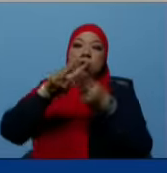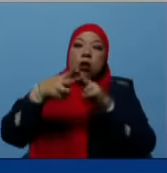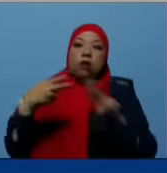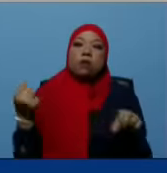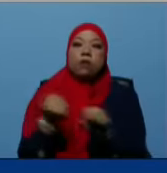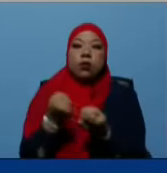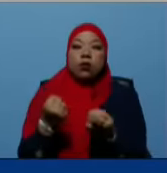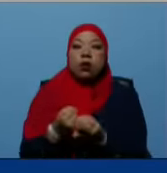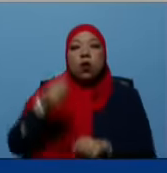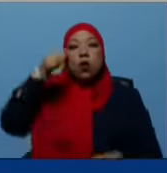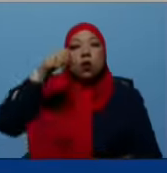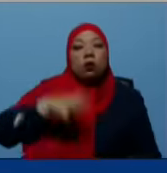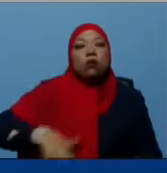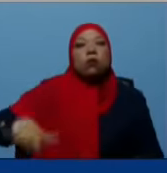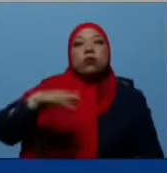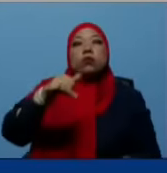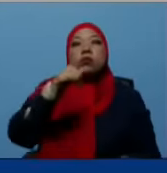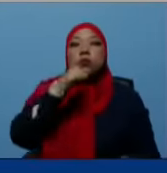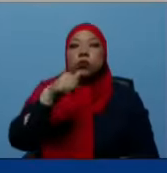territorial.